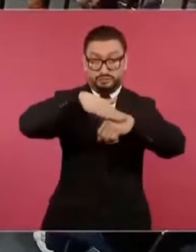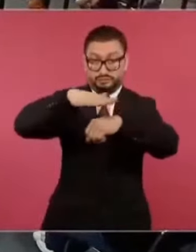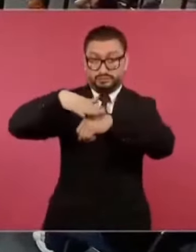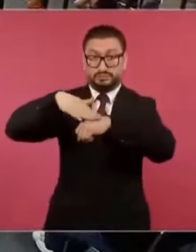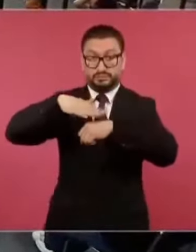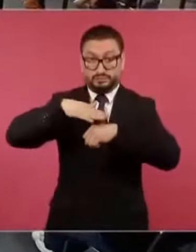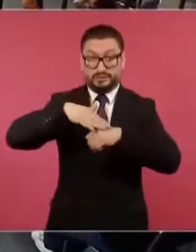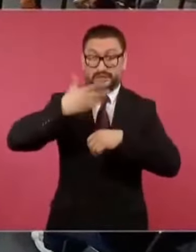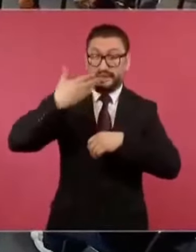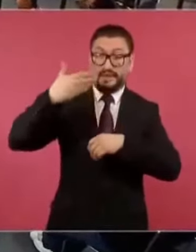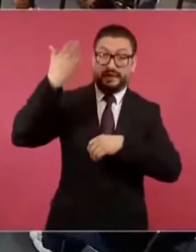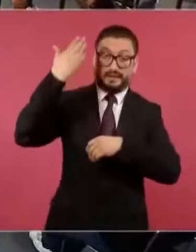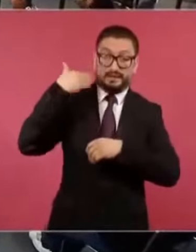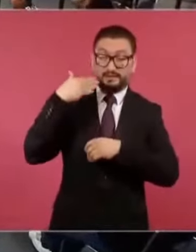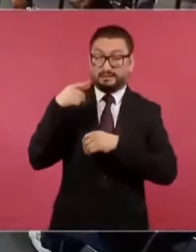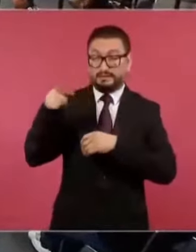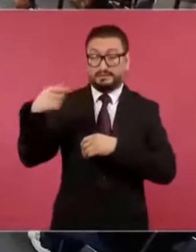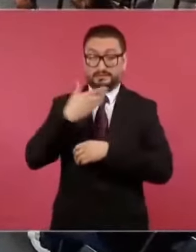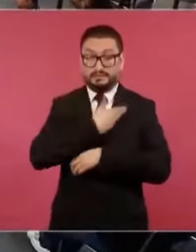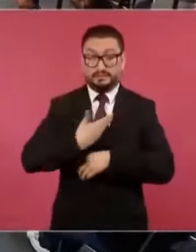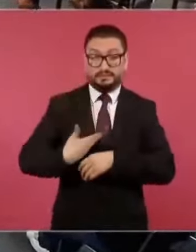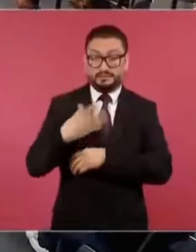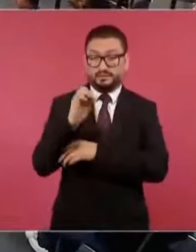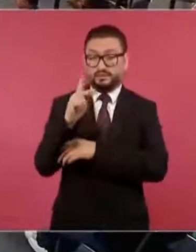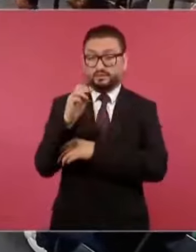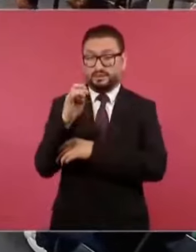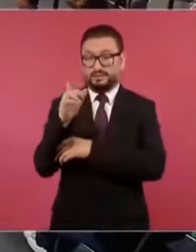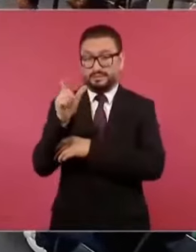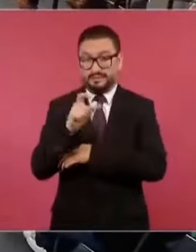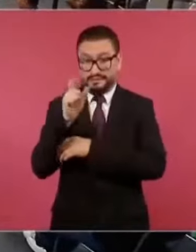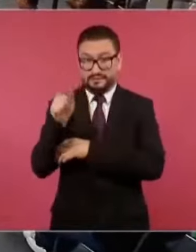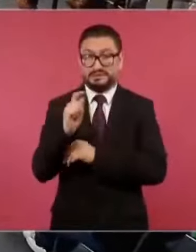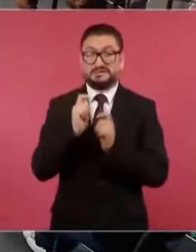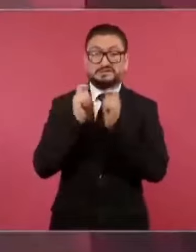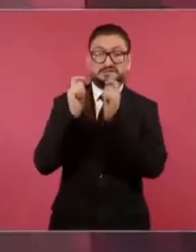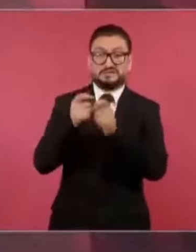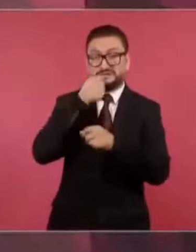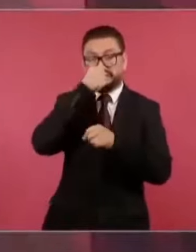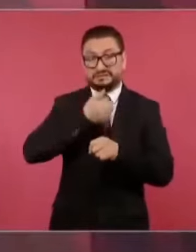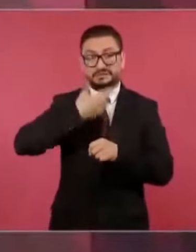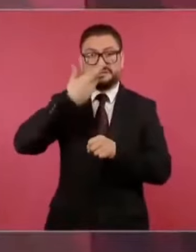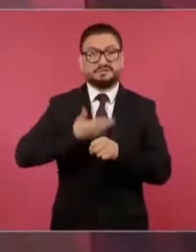que los presidentes de Coparmex se convierten en secretarios